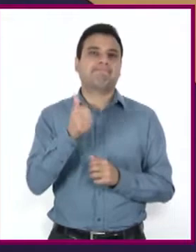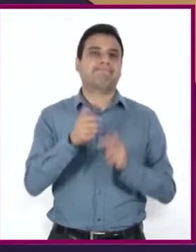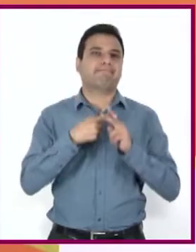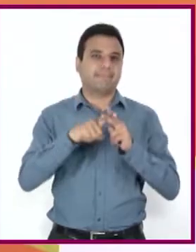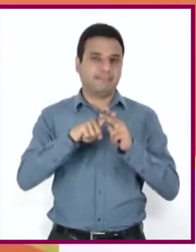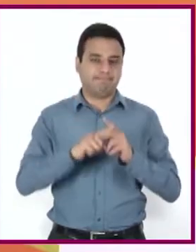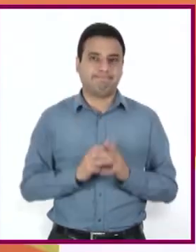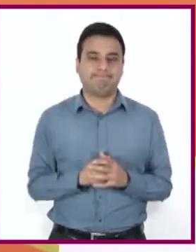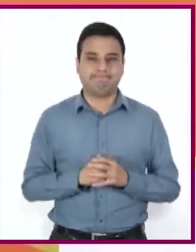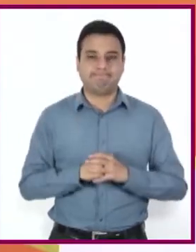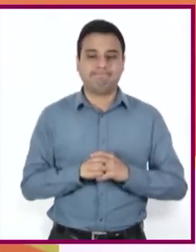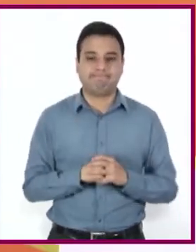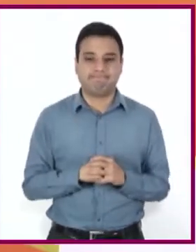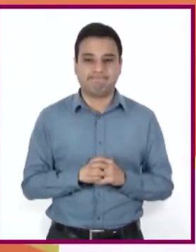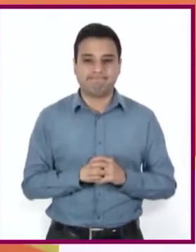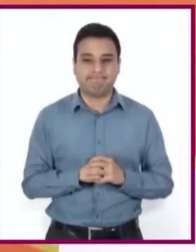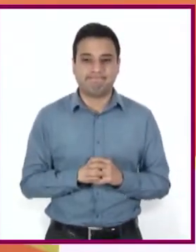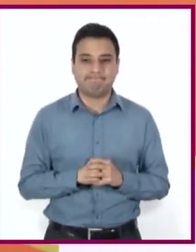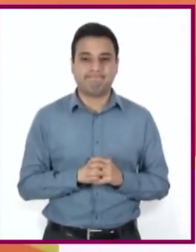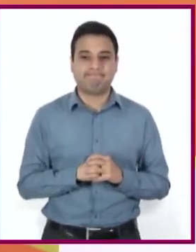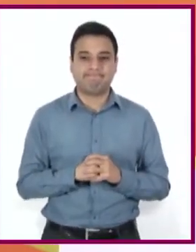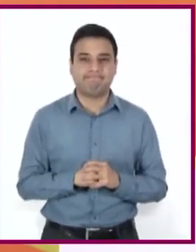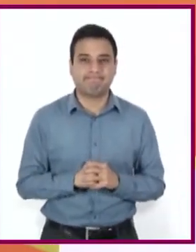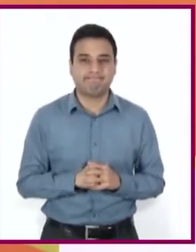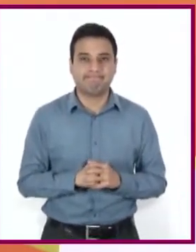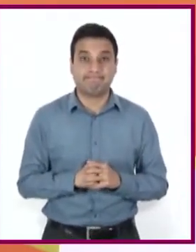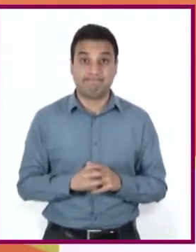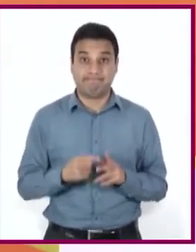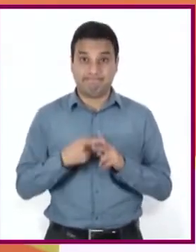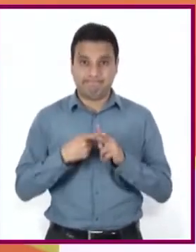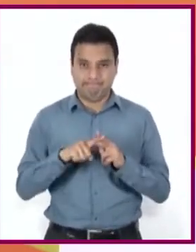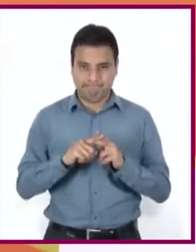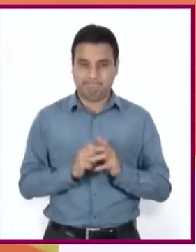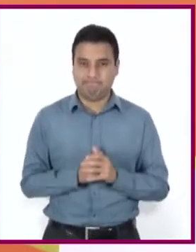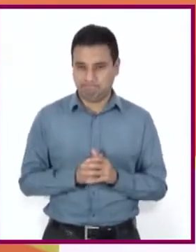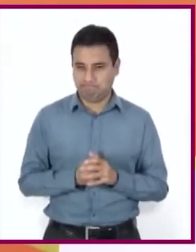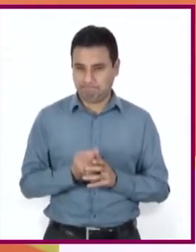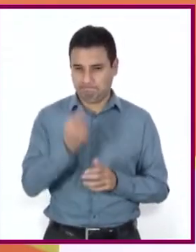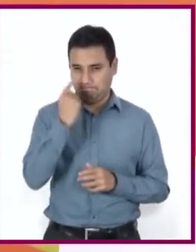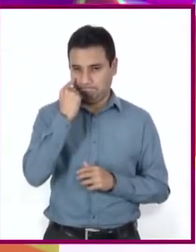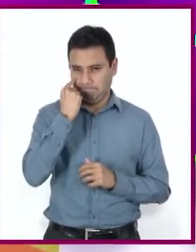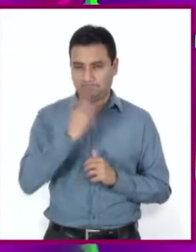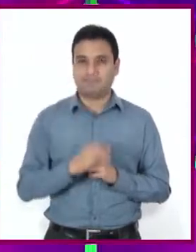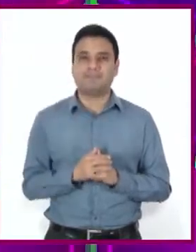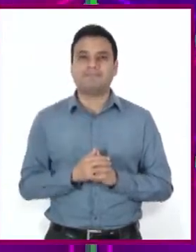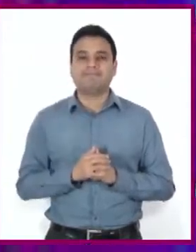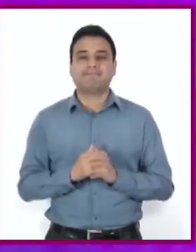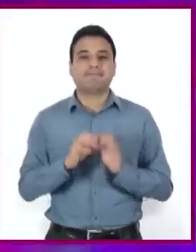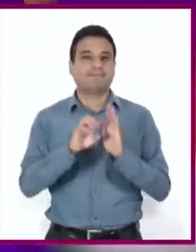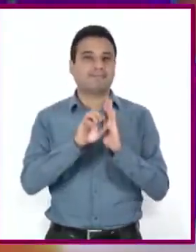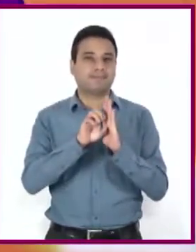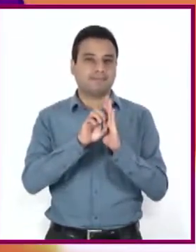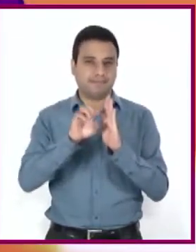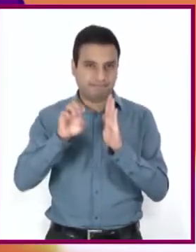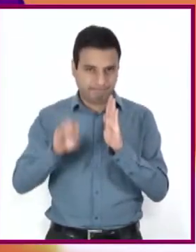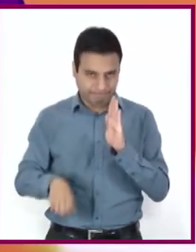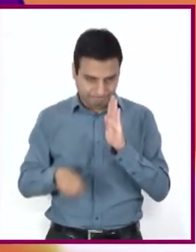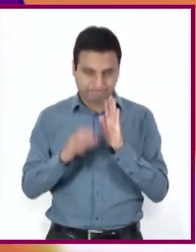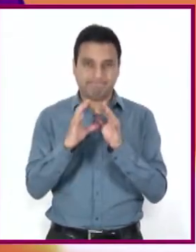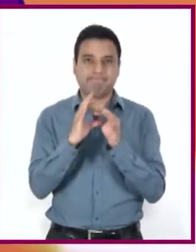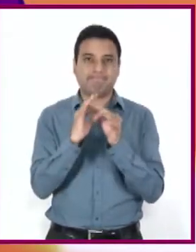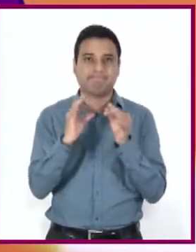iniciemos. Para iniciar, les invitamos a reflexionar sobre los siguientes planteamientos.